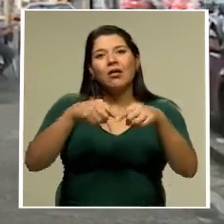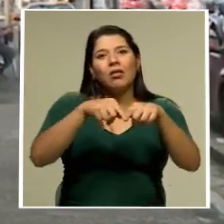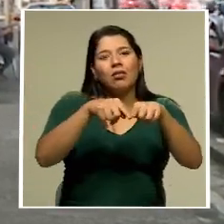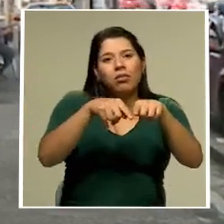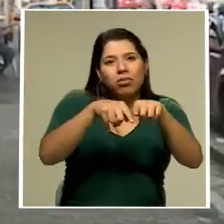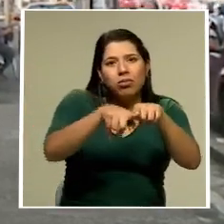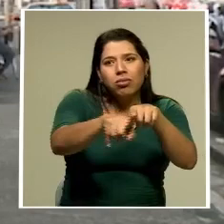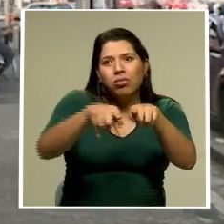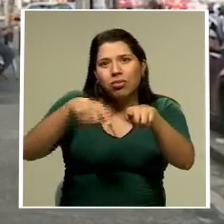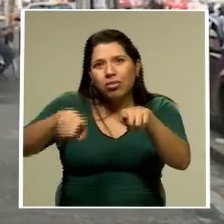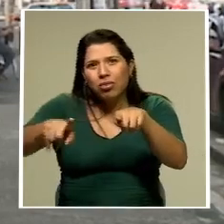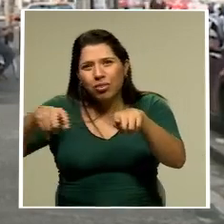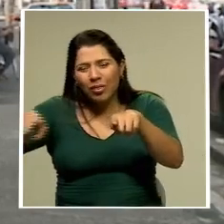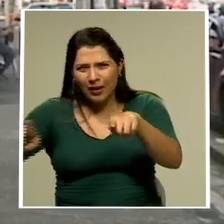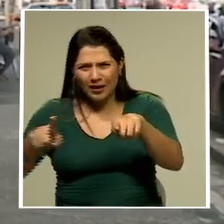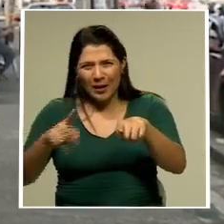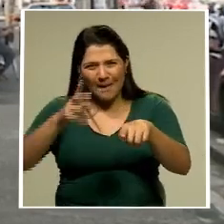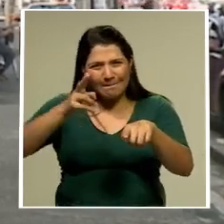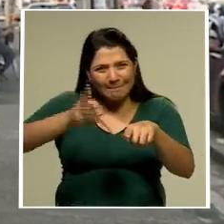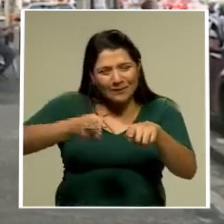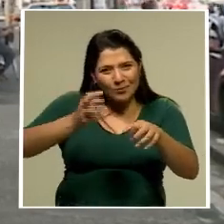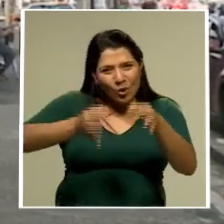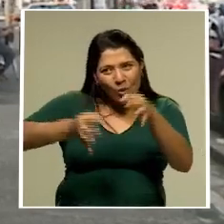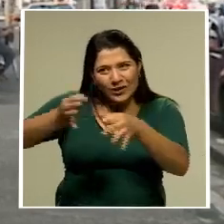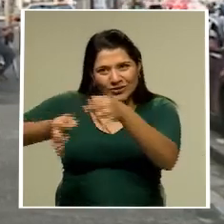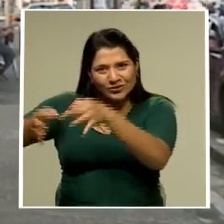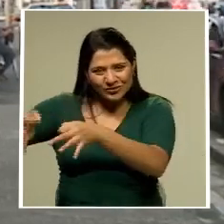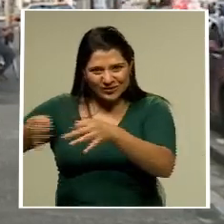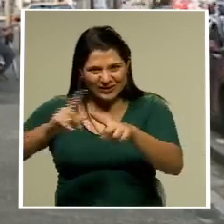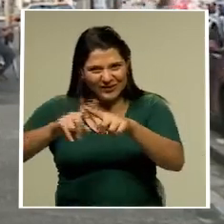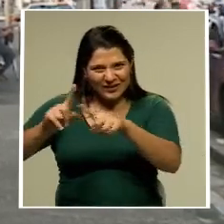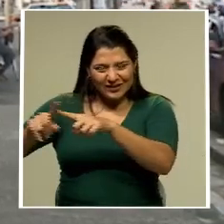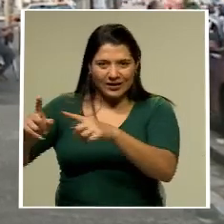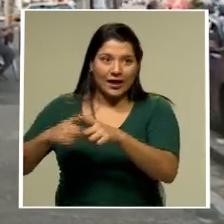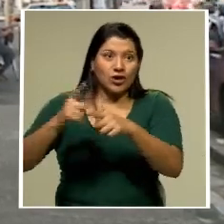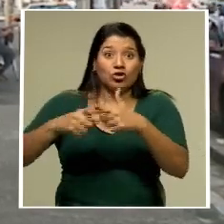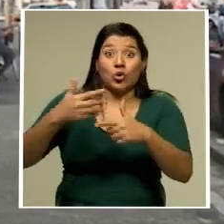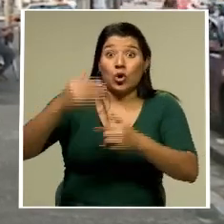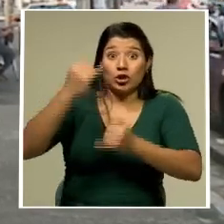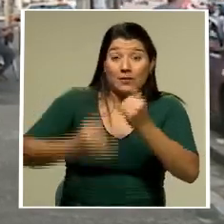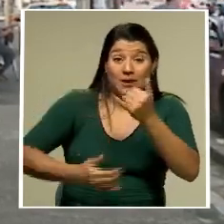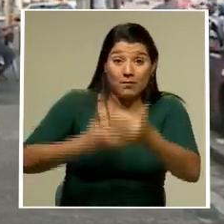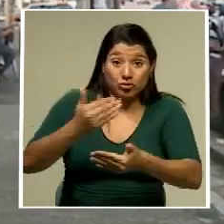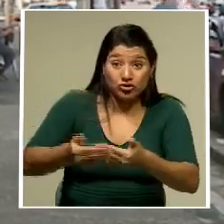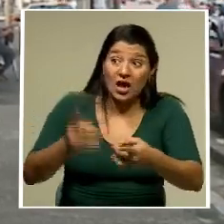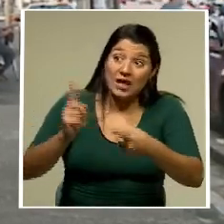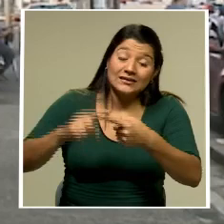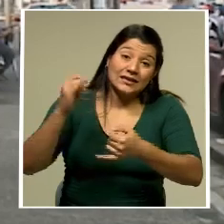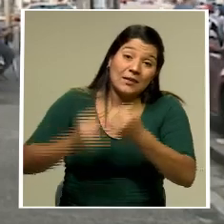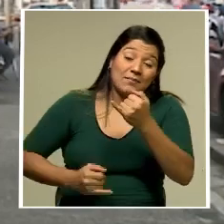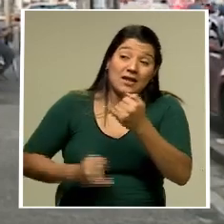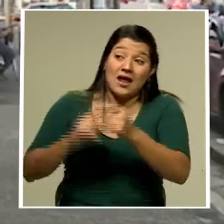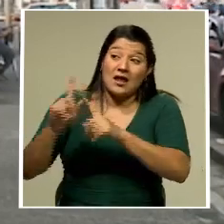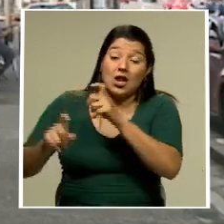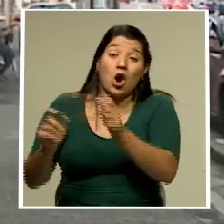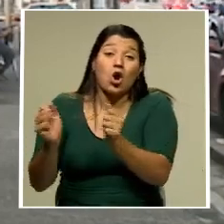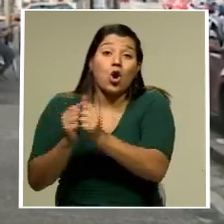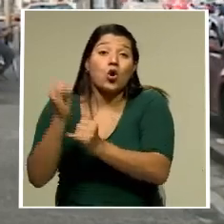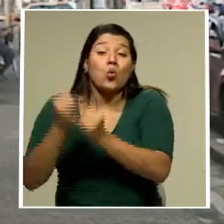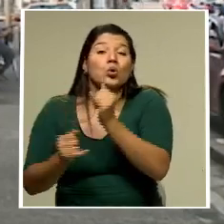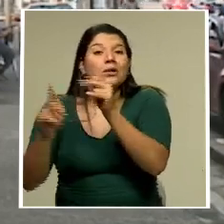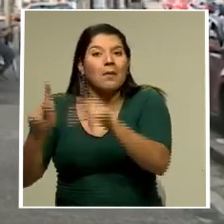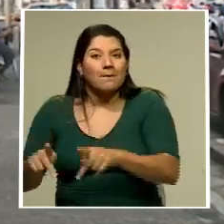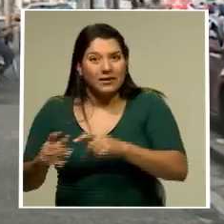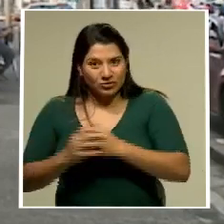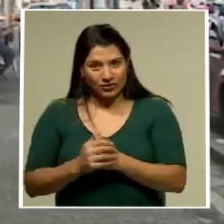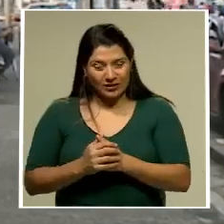recursiva o de impugnación de diligencias? Será hasta que indaguen al último, porque cada vez que indagan a una persona, esa persona tiene un nuevo plazo